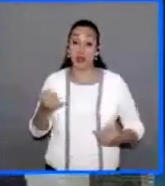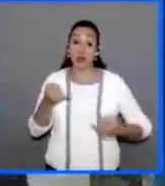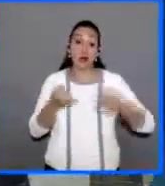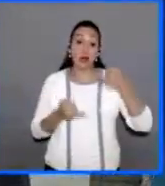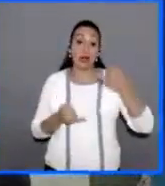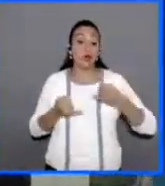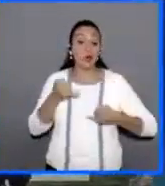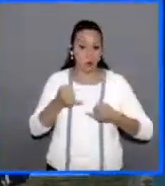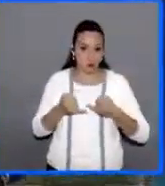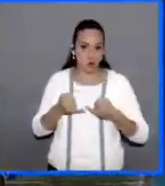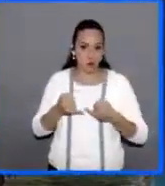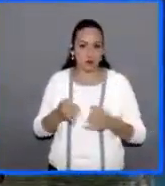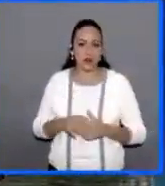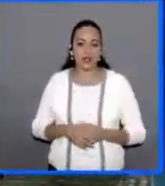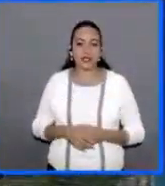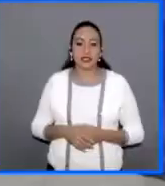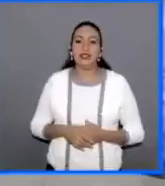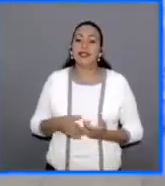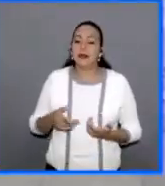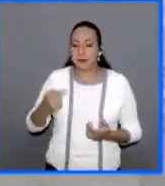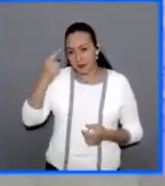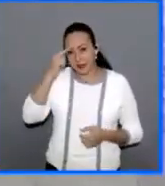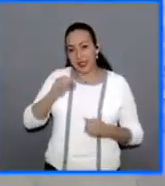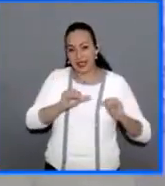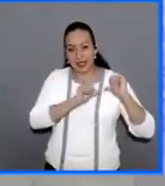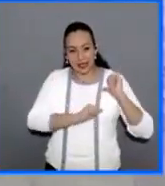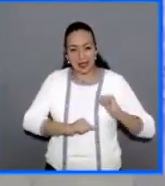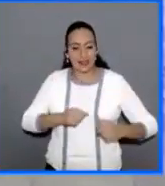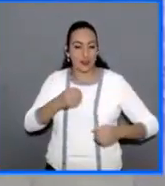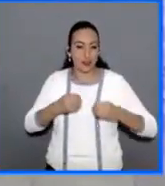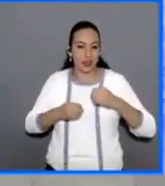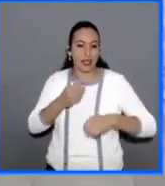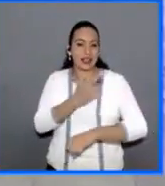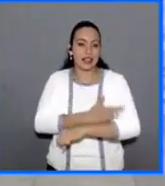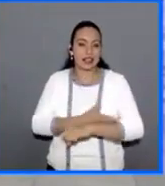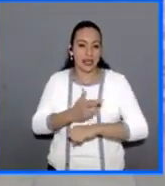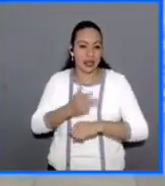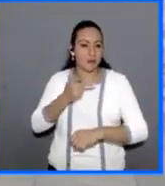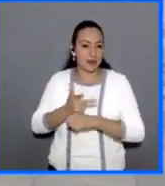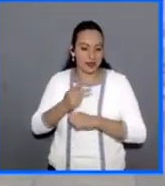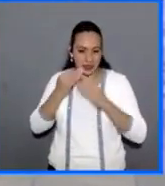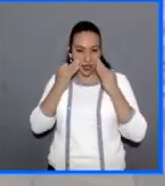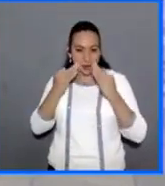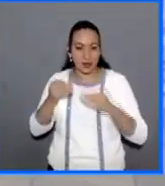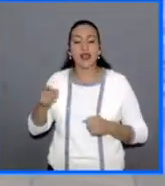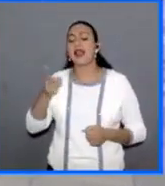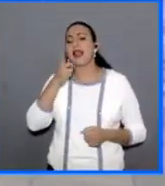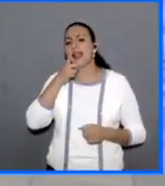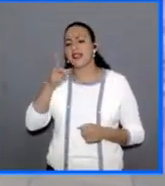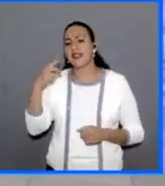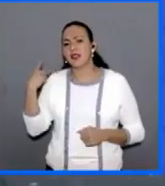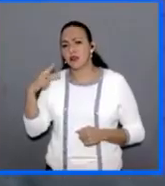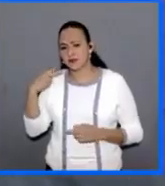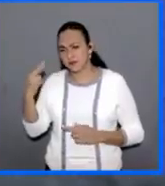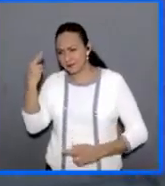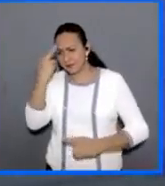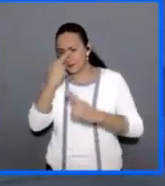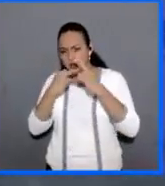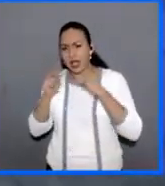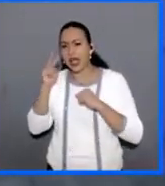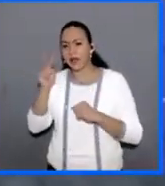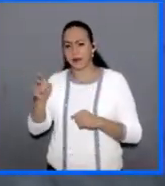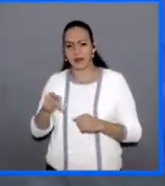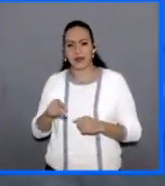Juzgado de Proceso y Procedimiento Penal Oral del Distrito Judicial de Jalapa, Veracruz, resolverá la impugnación presentada por